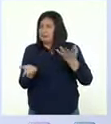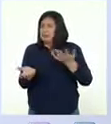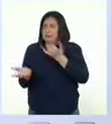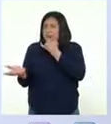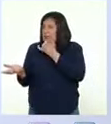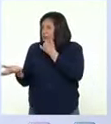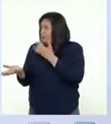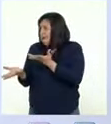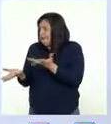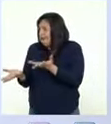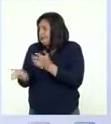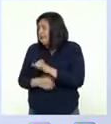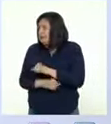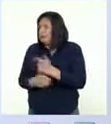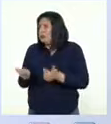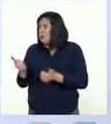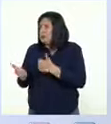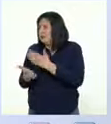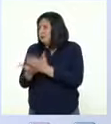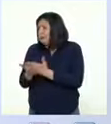¿cuál es la situación?